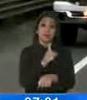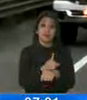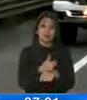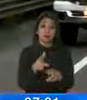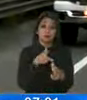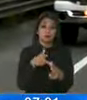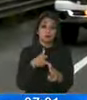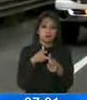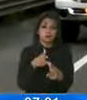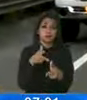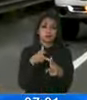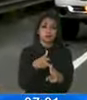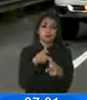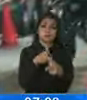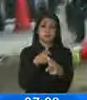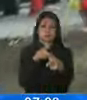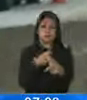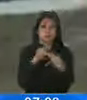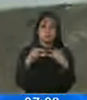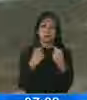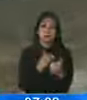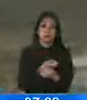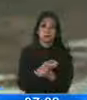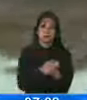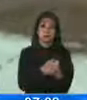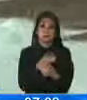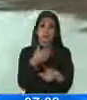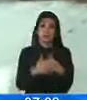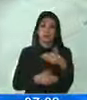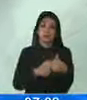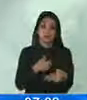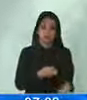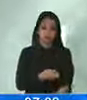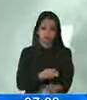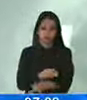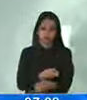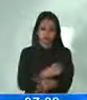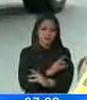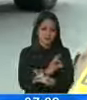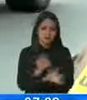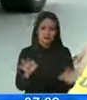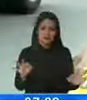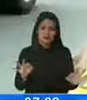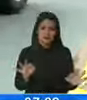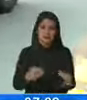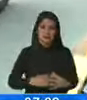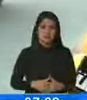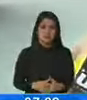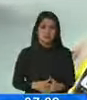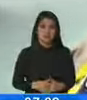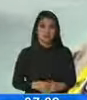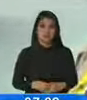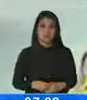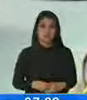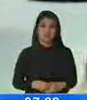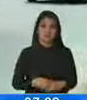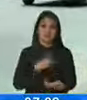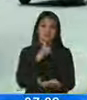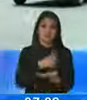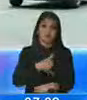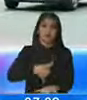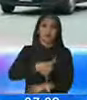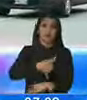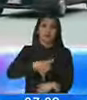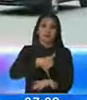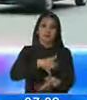se agudizó. Miembros de la Casaca Roja posterior realizaron la limpieza de la calzada. Sí, es aceite debido